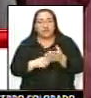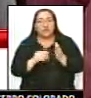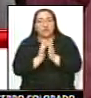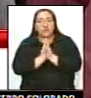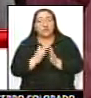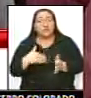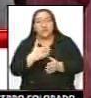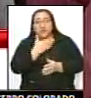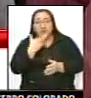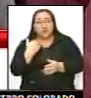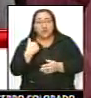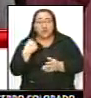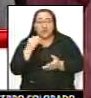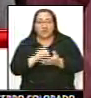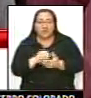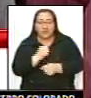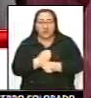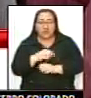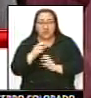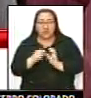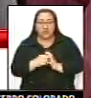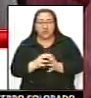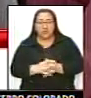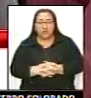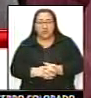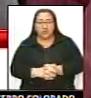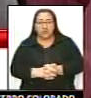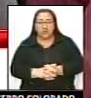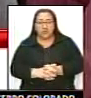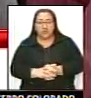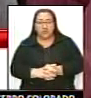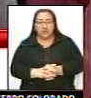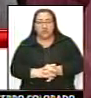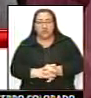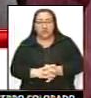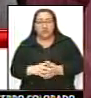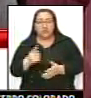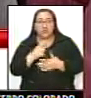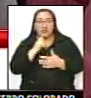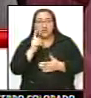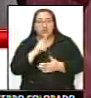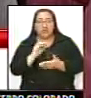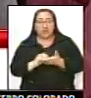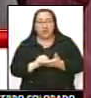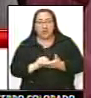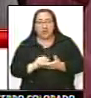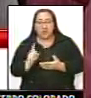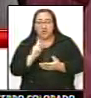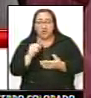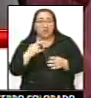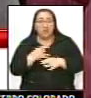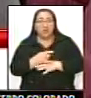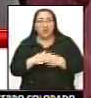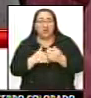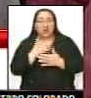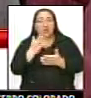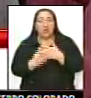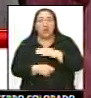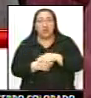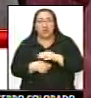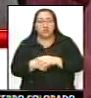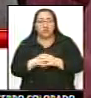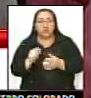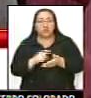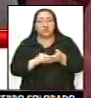mejore y la ejecución de estos proyectos pues cada vez más no sean lesivos para la corrupción,